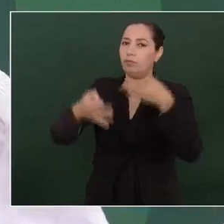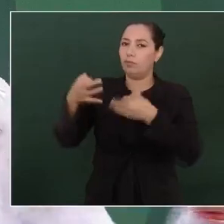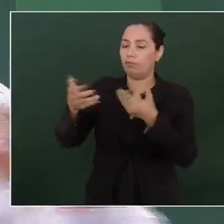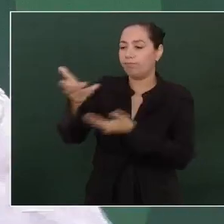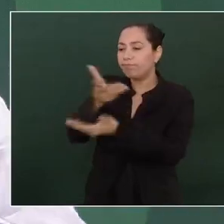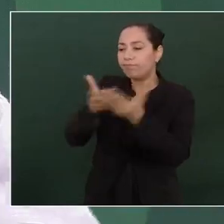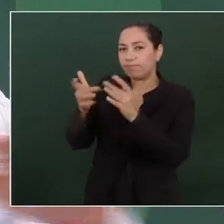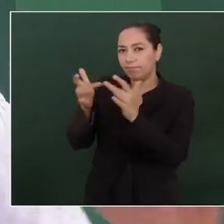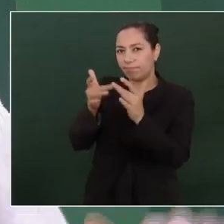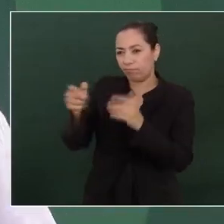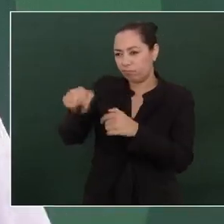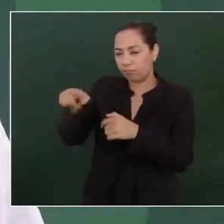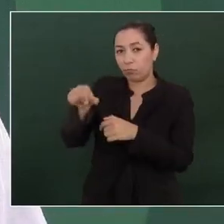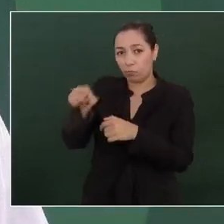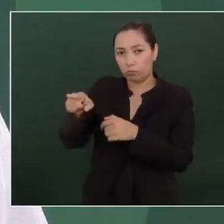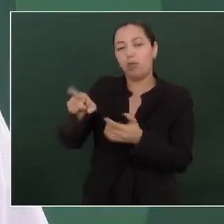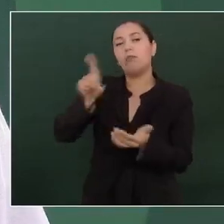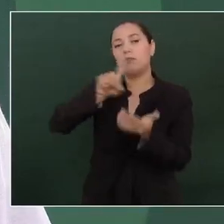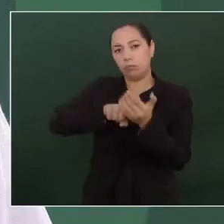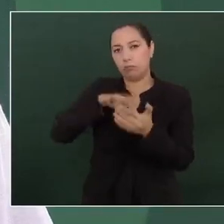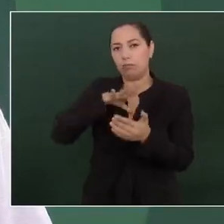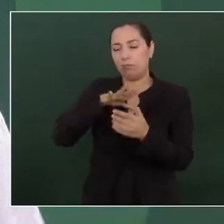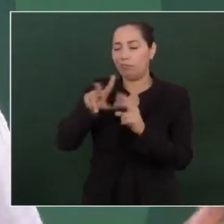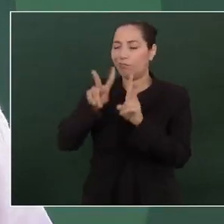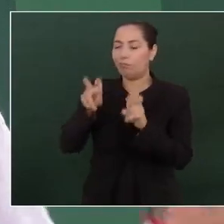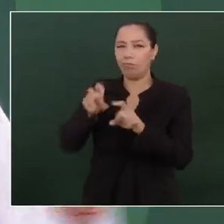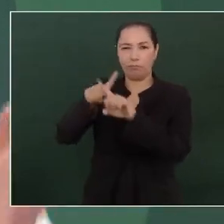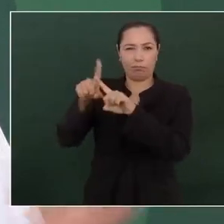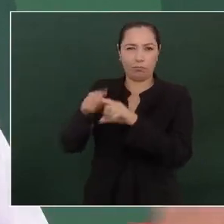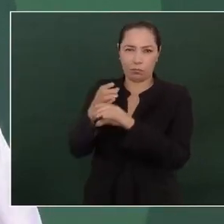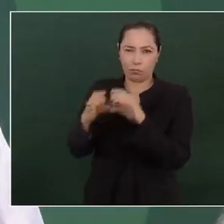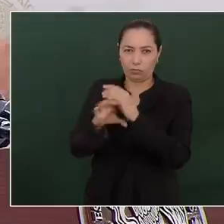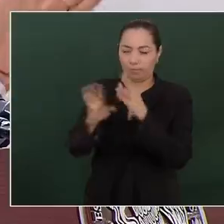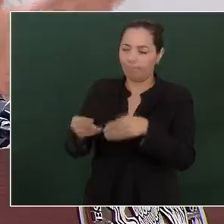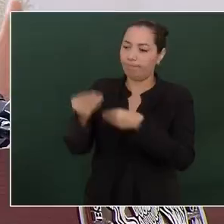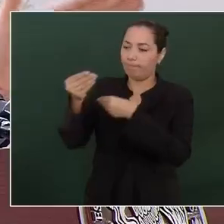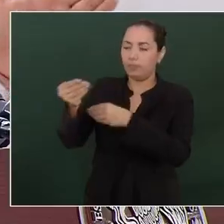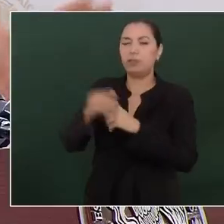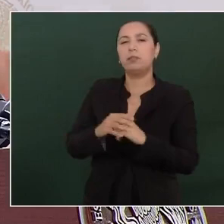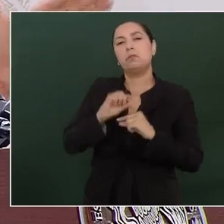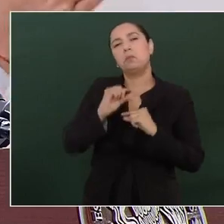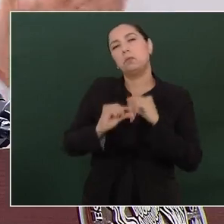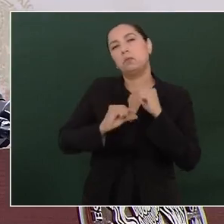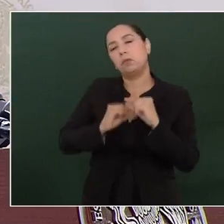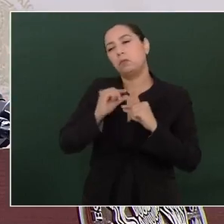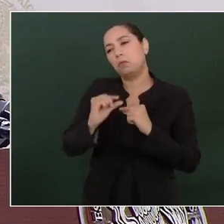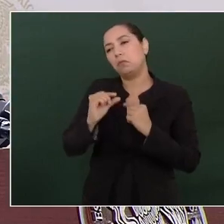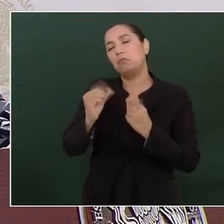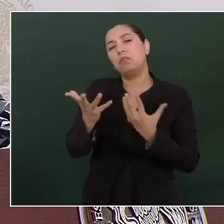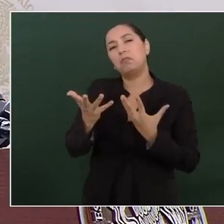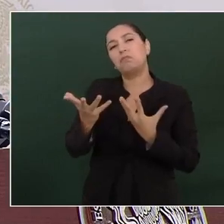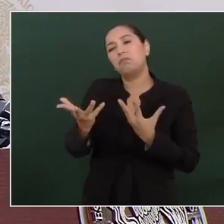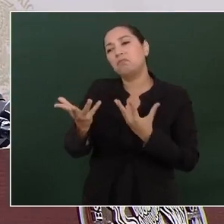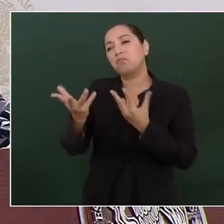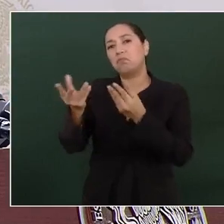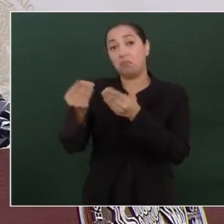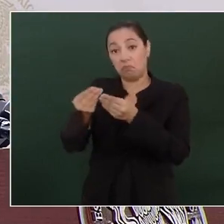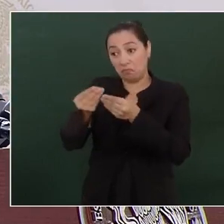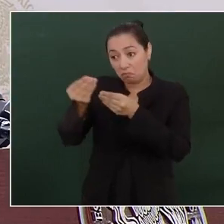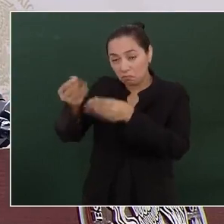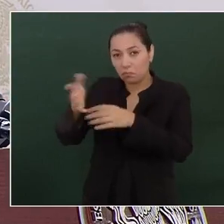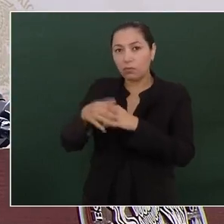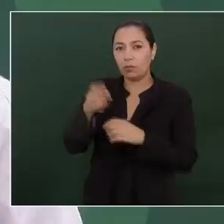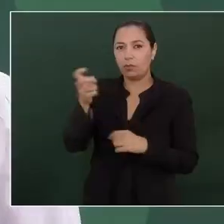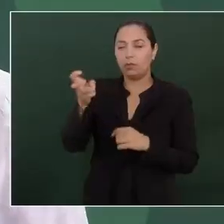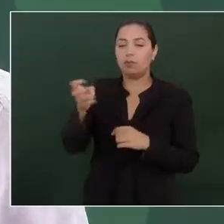la instancia donde se encontraban estos asuntos. Poco a poco fueron llegando a la Corte, y el ministro